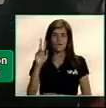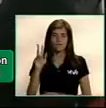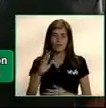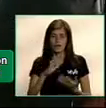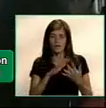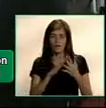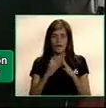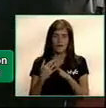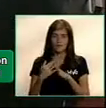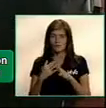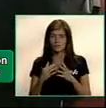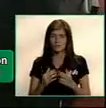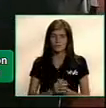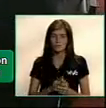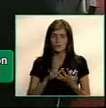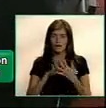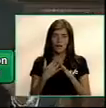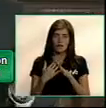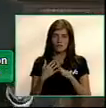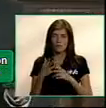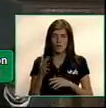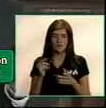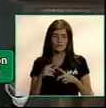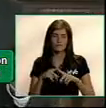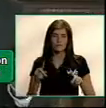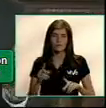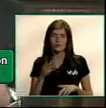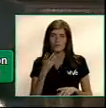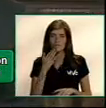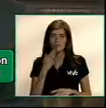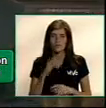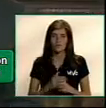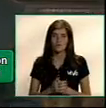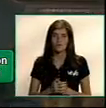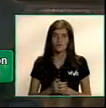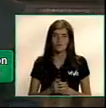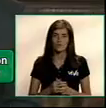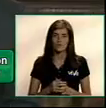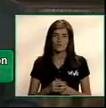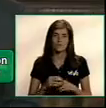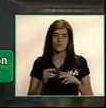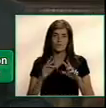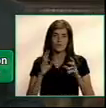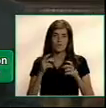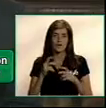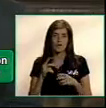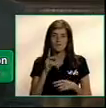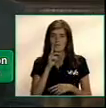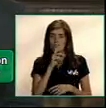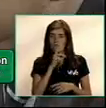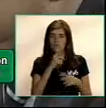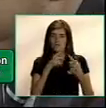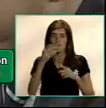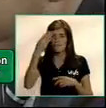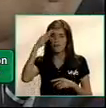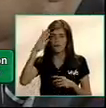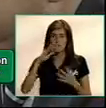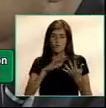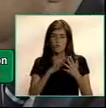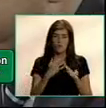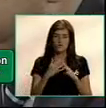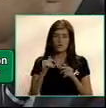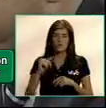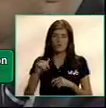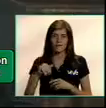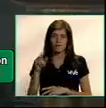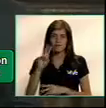rancho, que tiene una sección distinta, por ejemplo, allá en los Estados Unidos, en México, ¿no? Aquí un